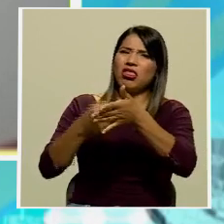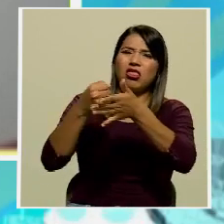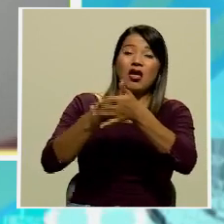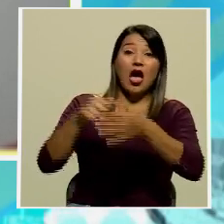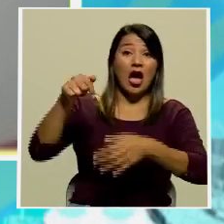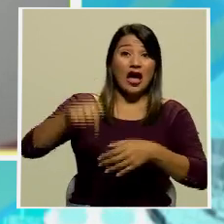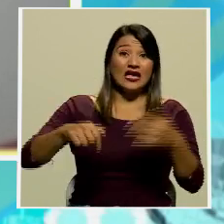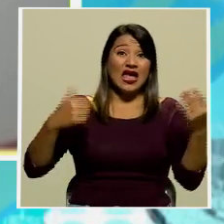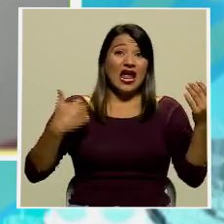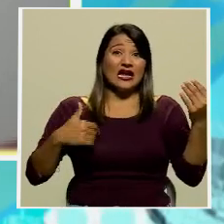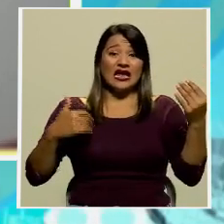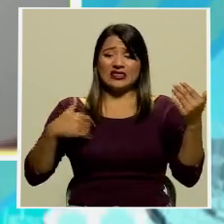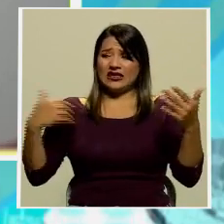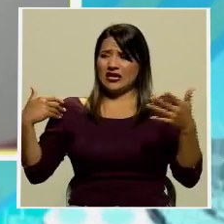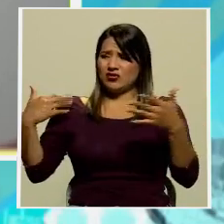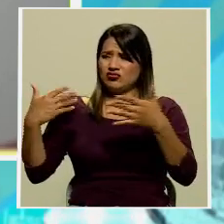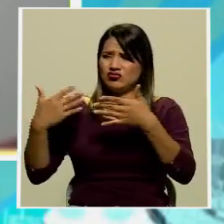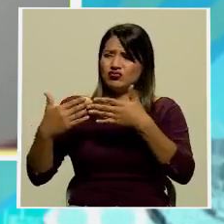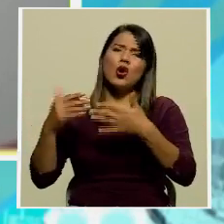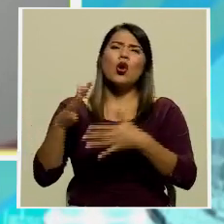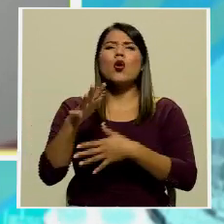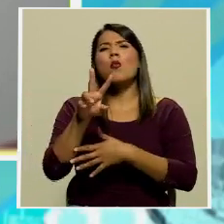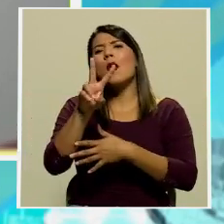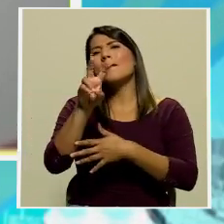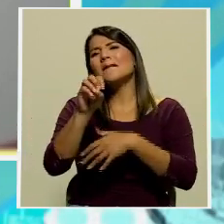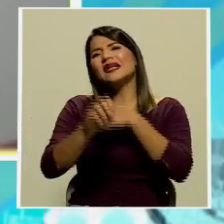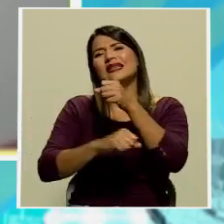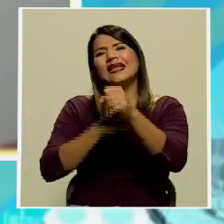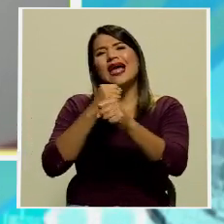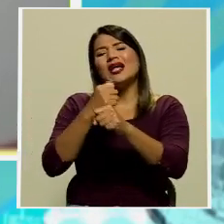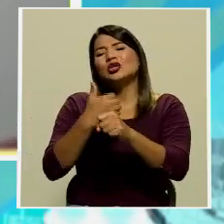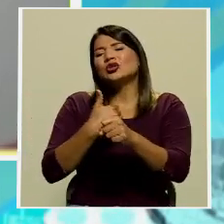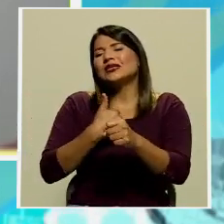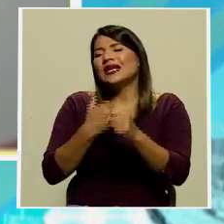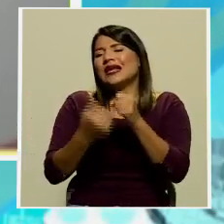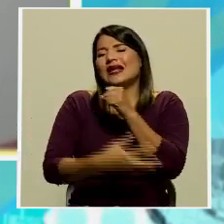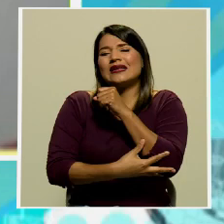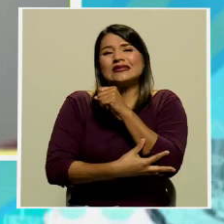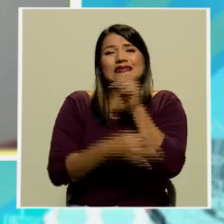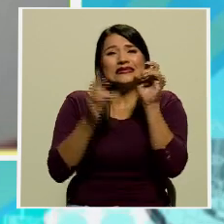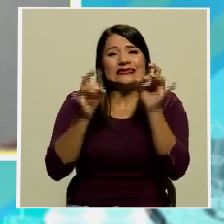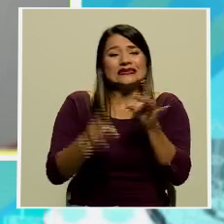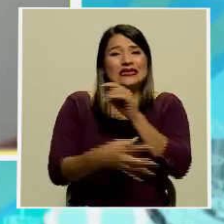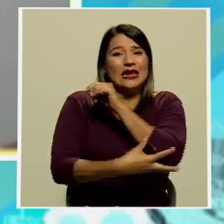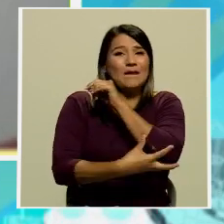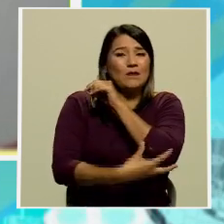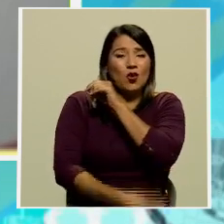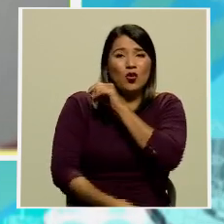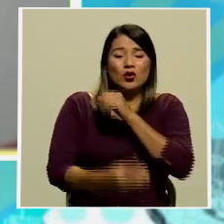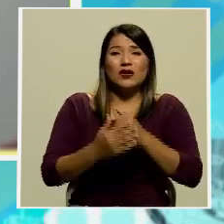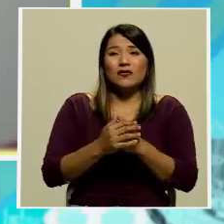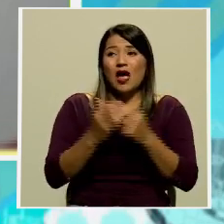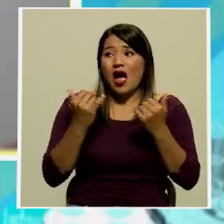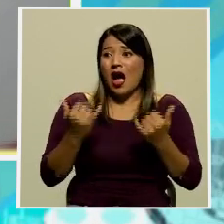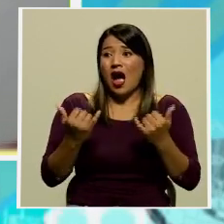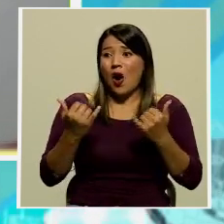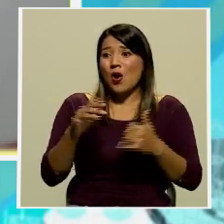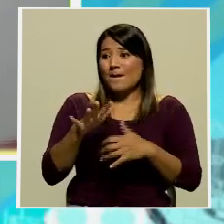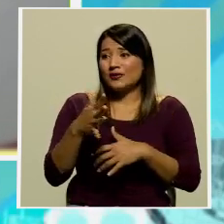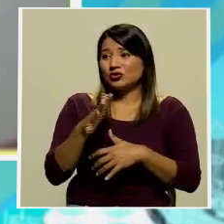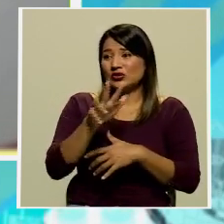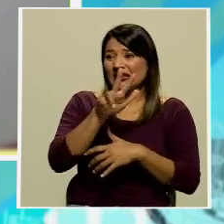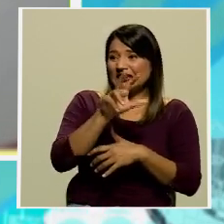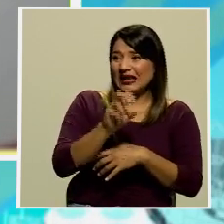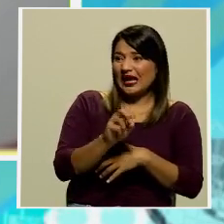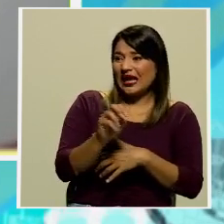de casi 2 décadas está con una pobreza estructural del 30%, en este momento arriba del 40%,